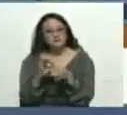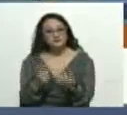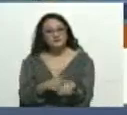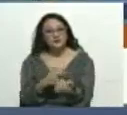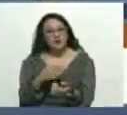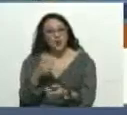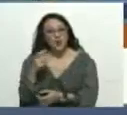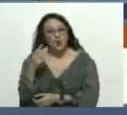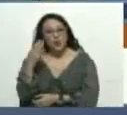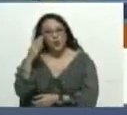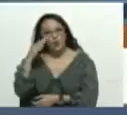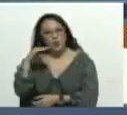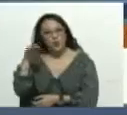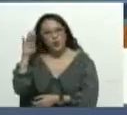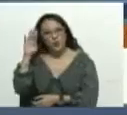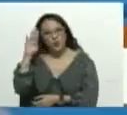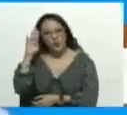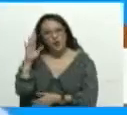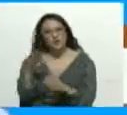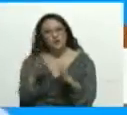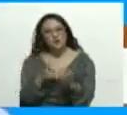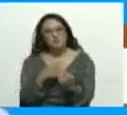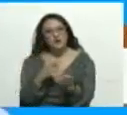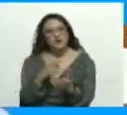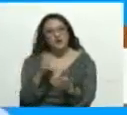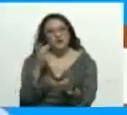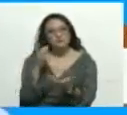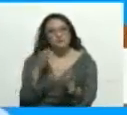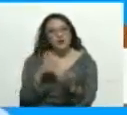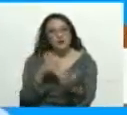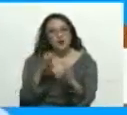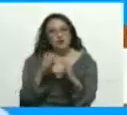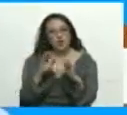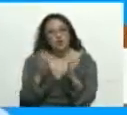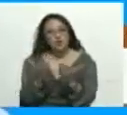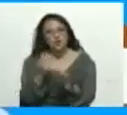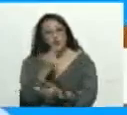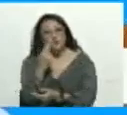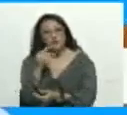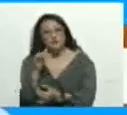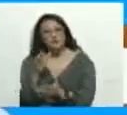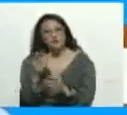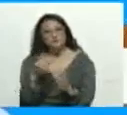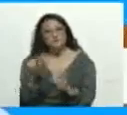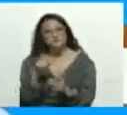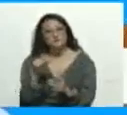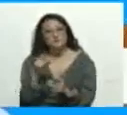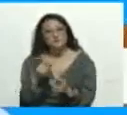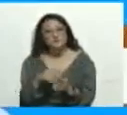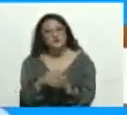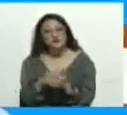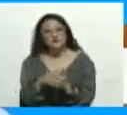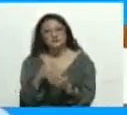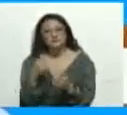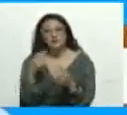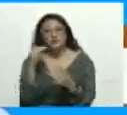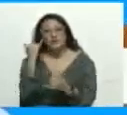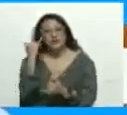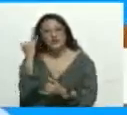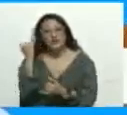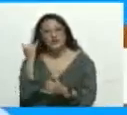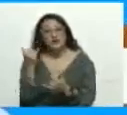cubanos de la mano de los hermanos de todo el mundo que están comprometidos con esta red del pensamiento hacia una idea